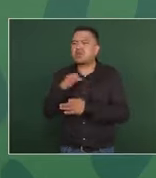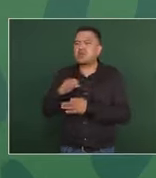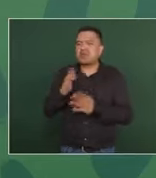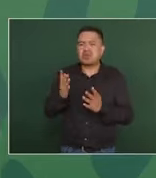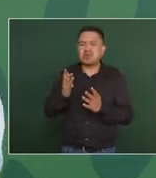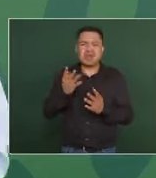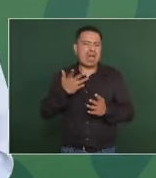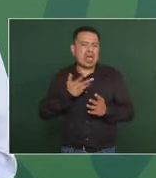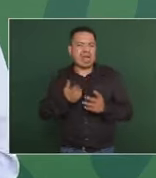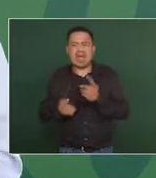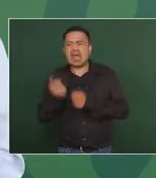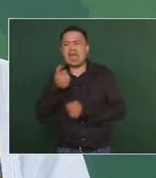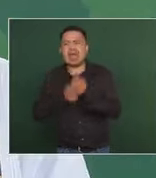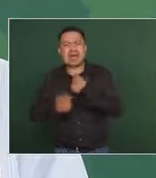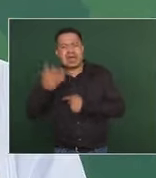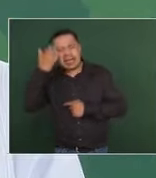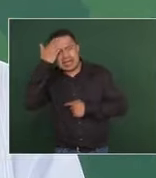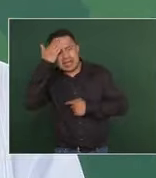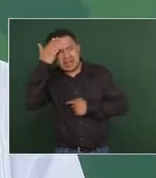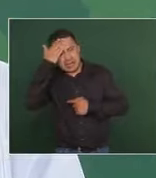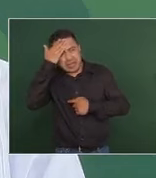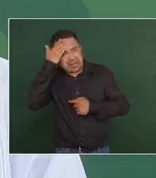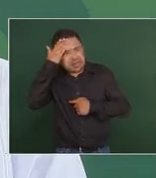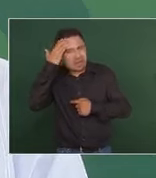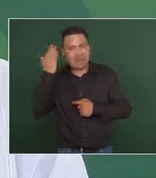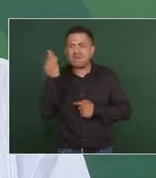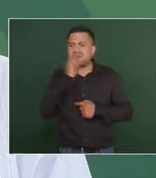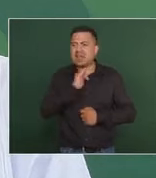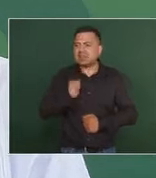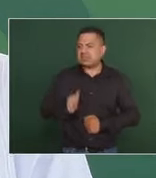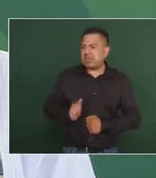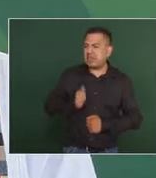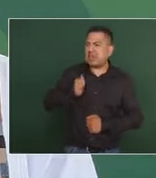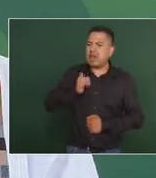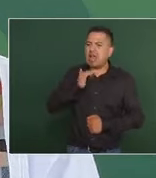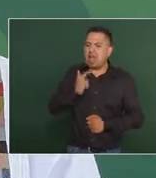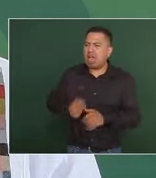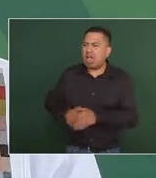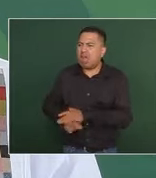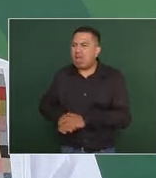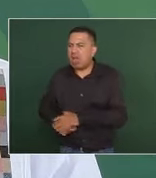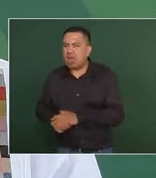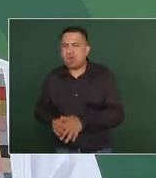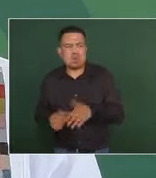líderes charros, oportunistas, corruptos,